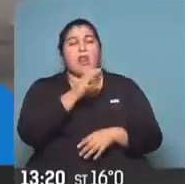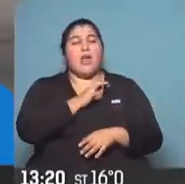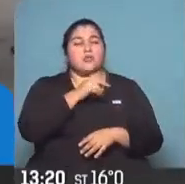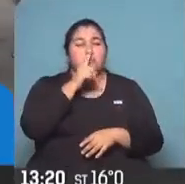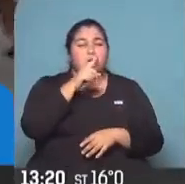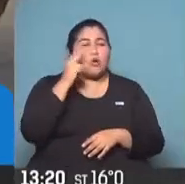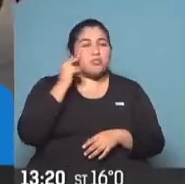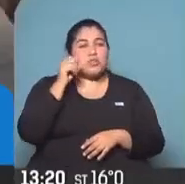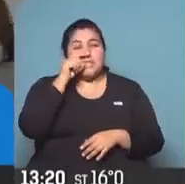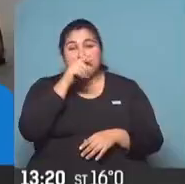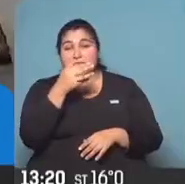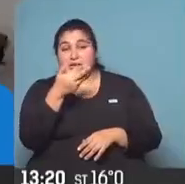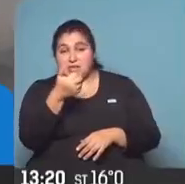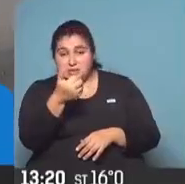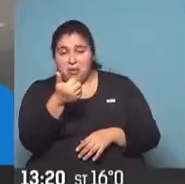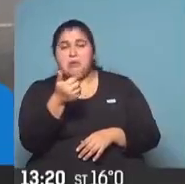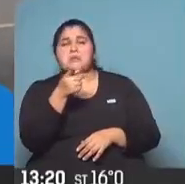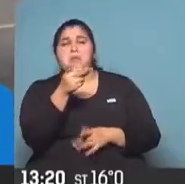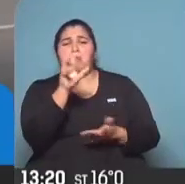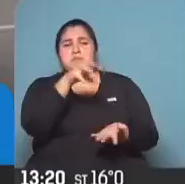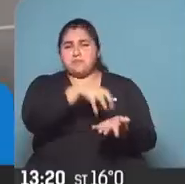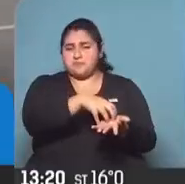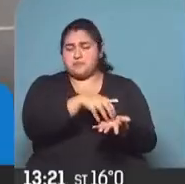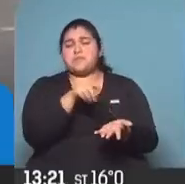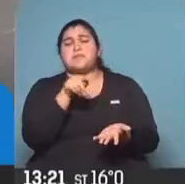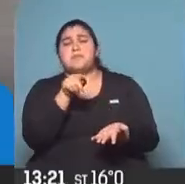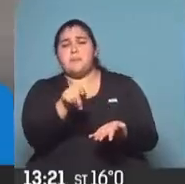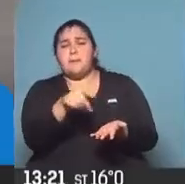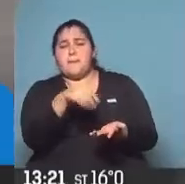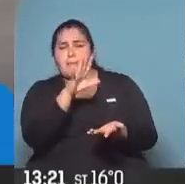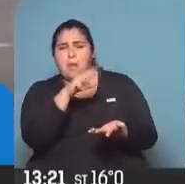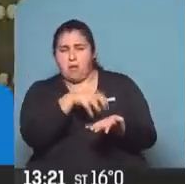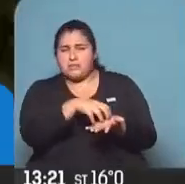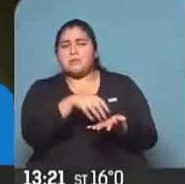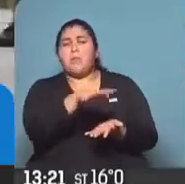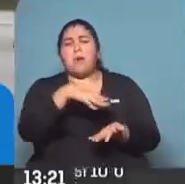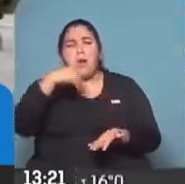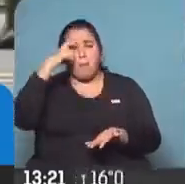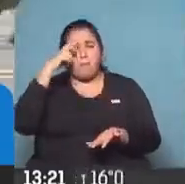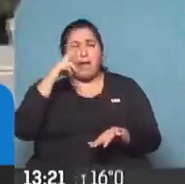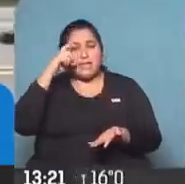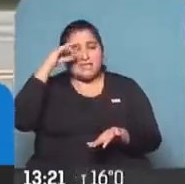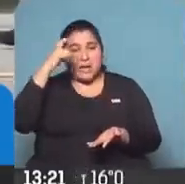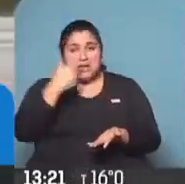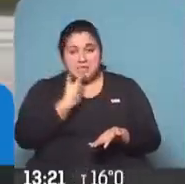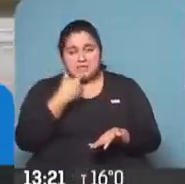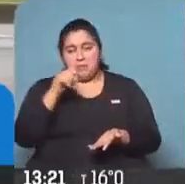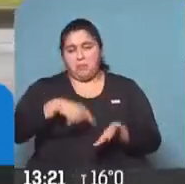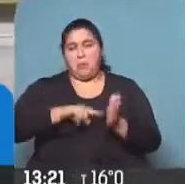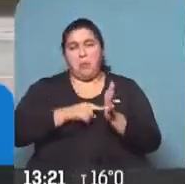1976 y se encuentra emplazado si eres provincia de buenos